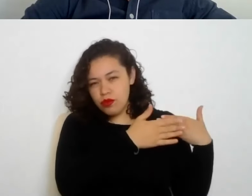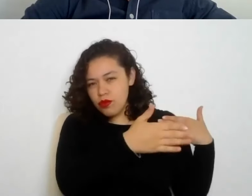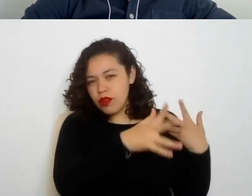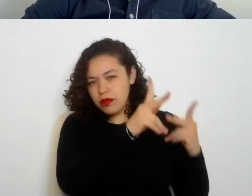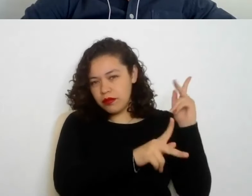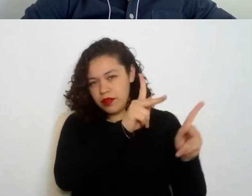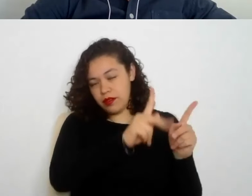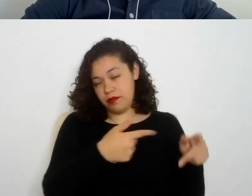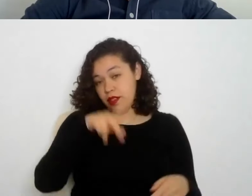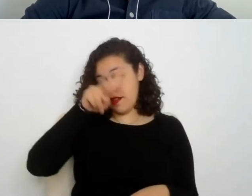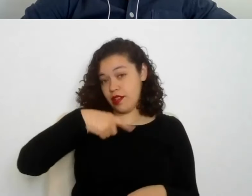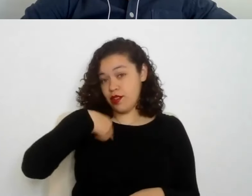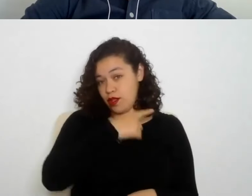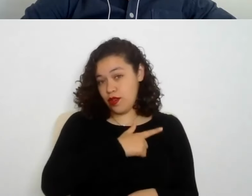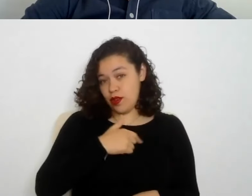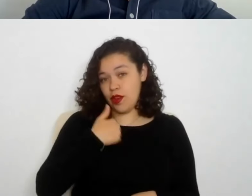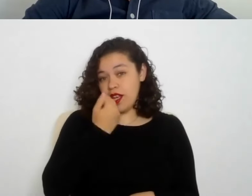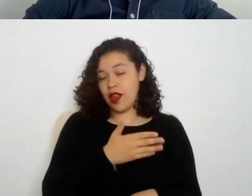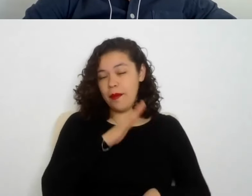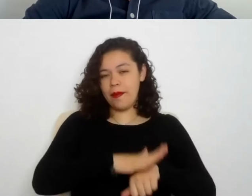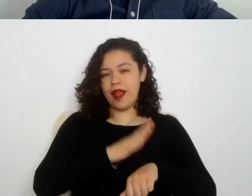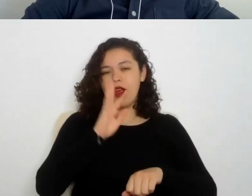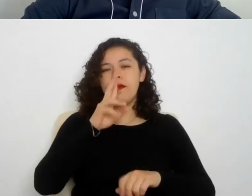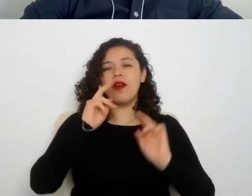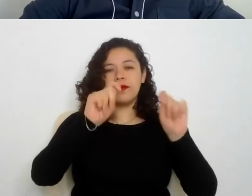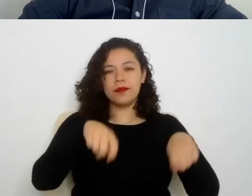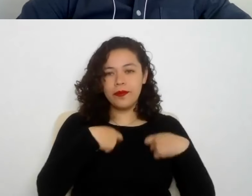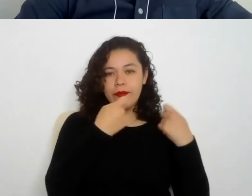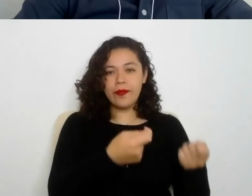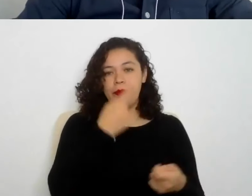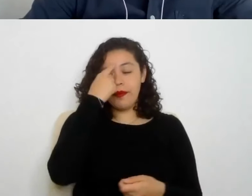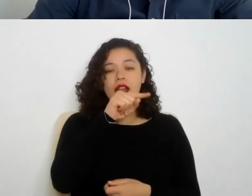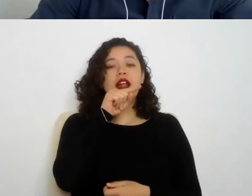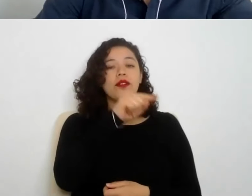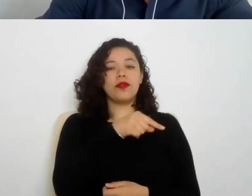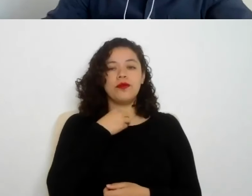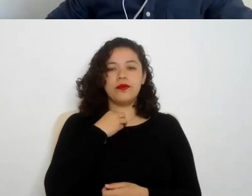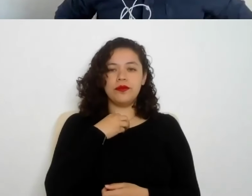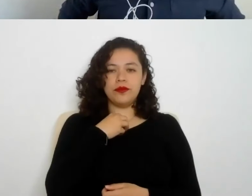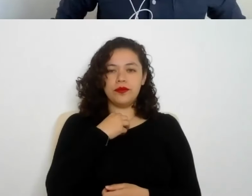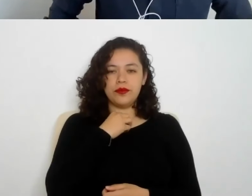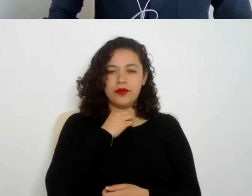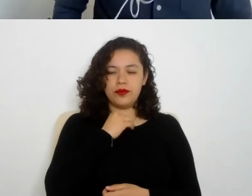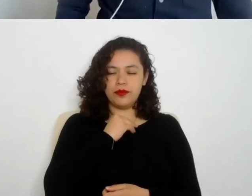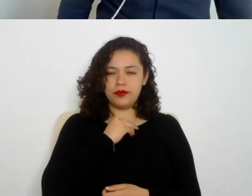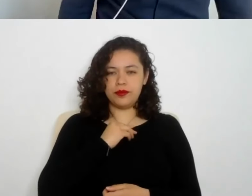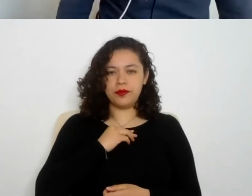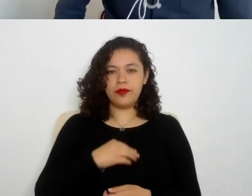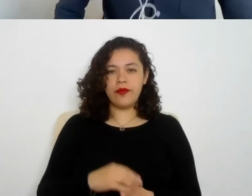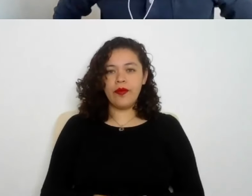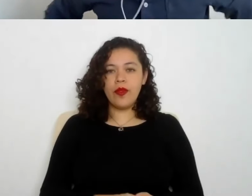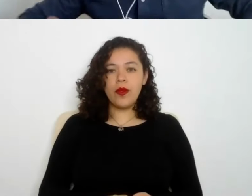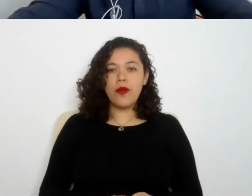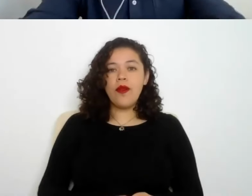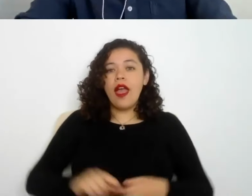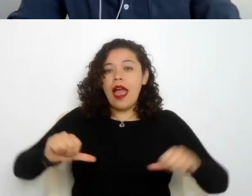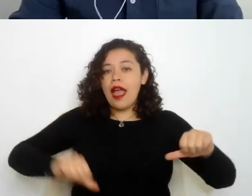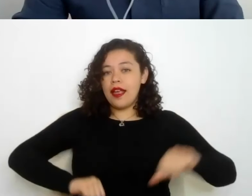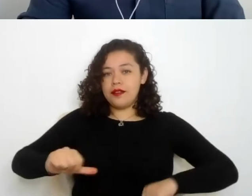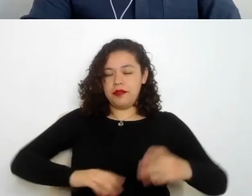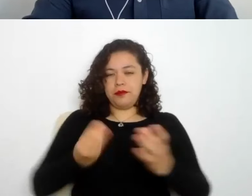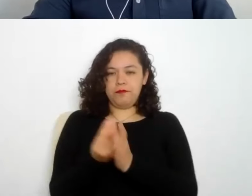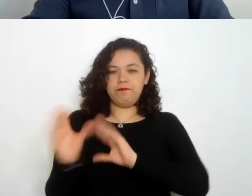preferiría, Aldo, la verdad, dejarte los micrófonos para que tú ya puedas empezar con esta actividad de